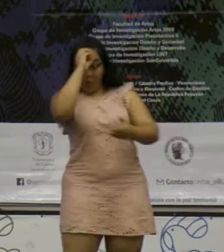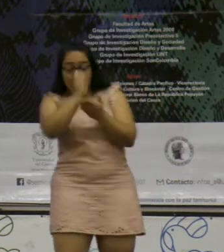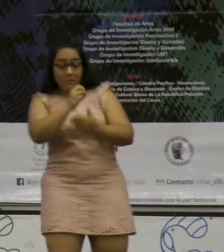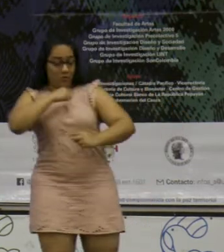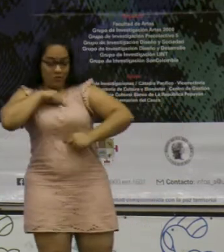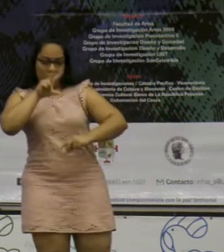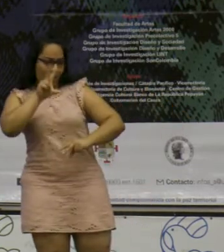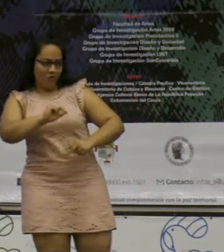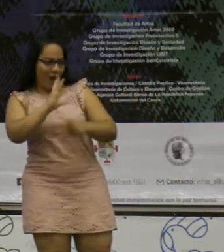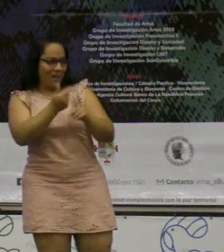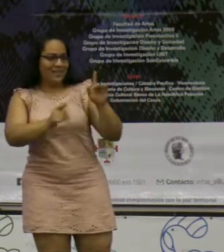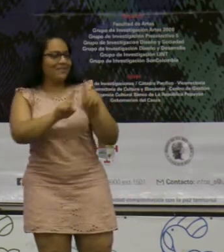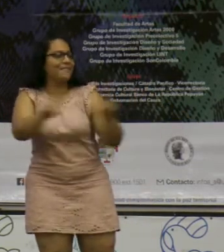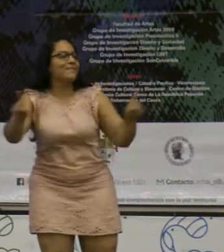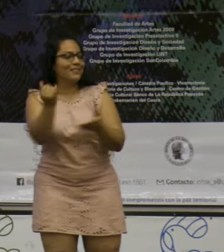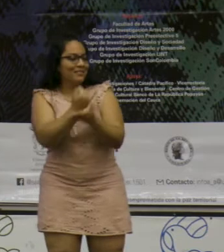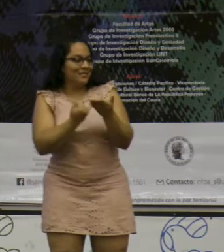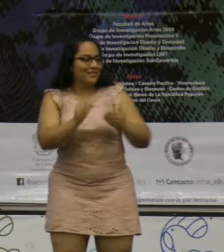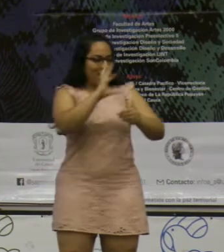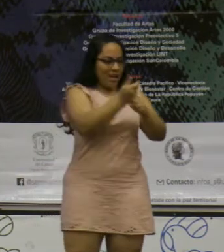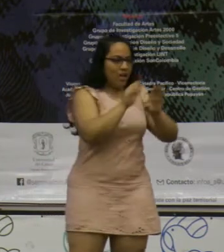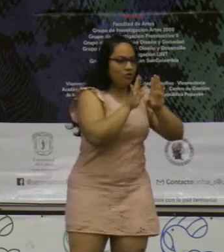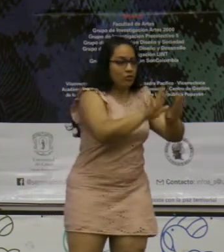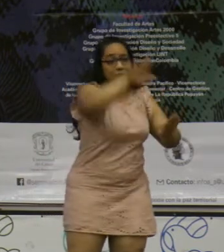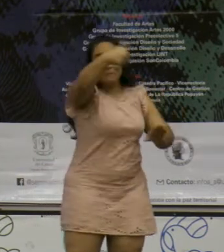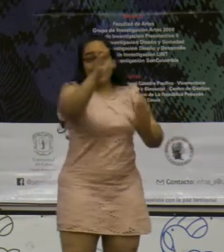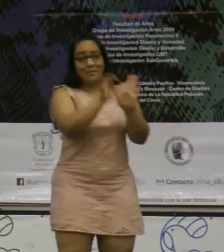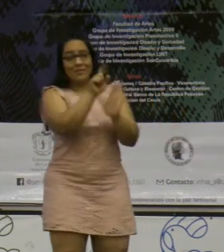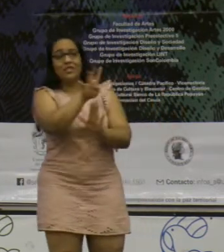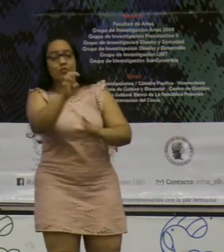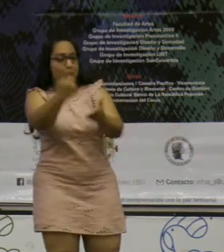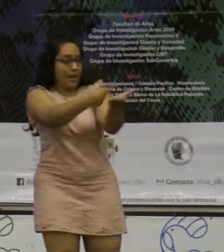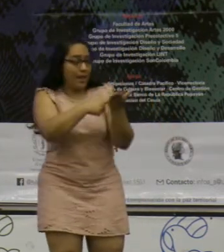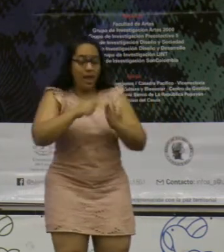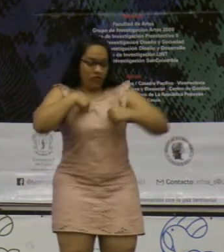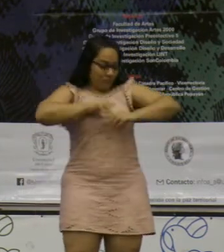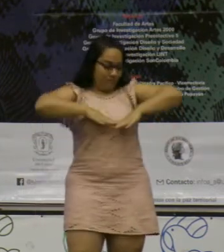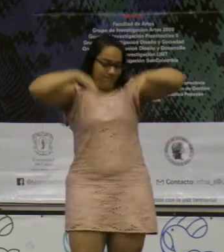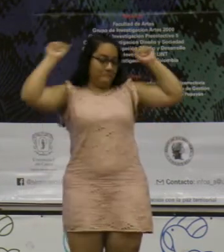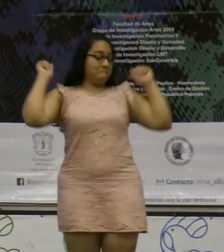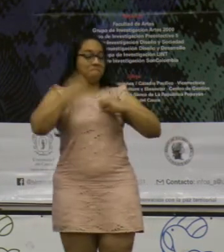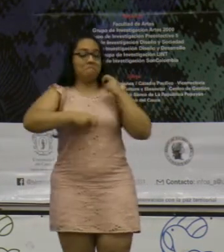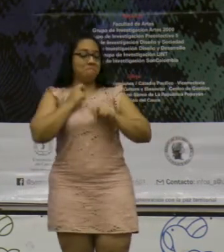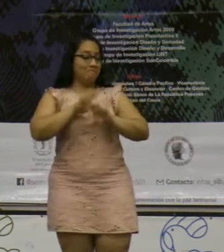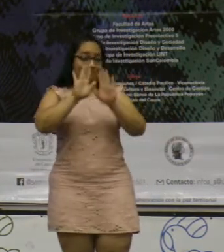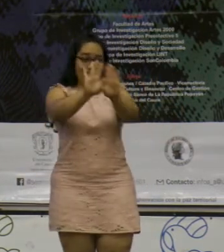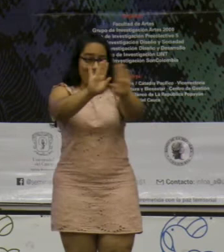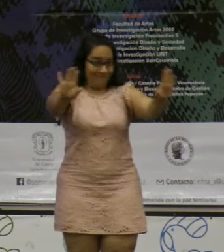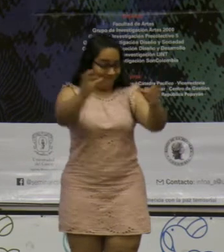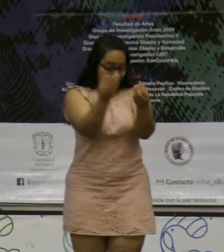importa. ¿Vale? Creo que esa discusión dejémosela al siglo XIX. No la superó, no es nuestro problema, allá ellos.